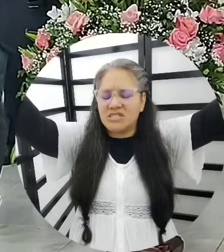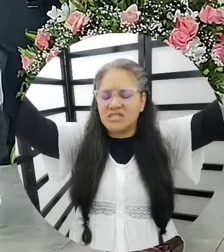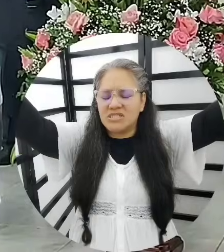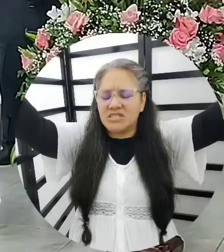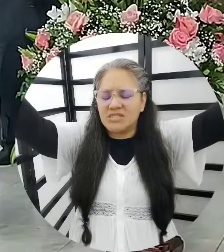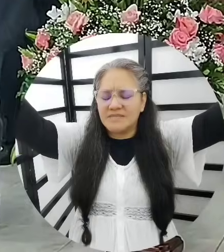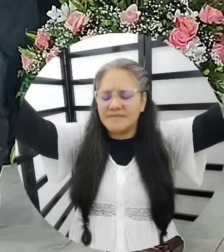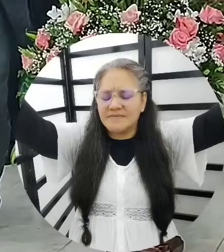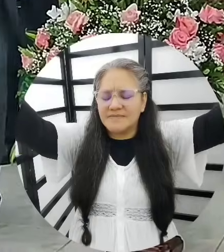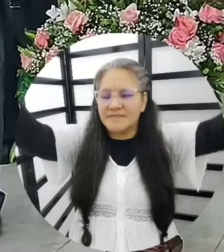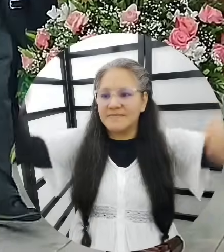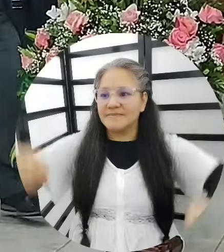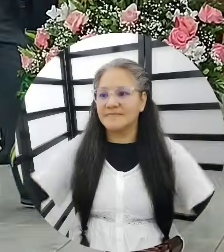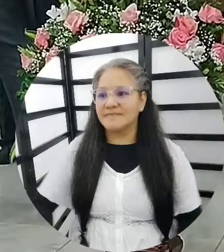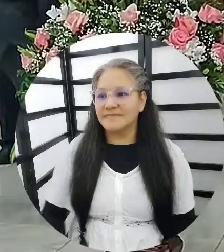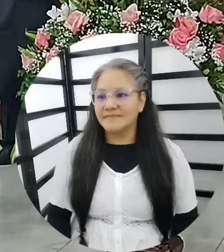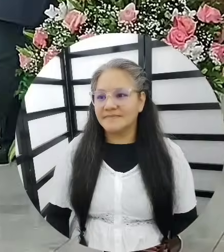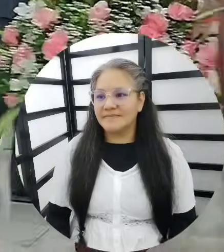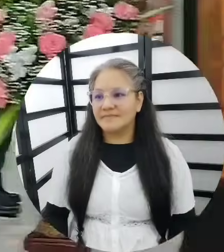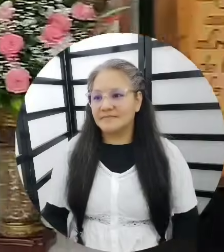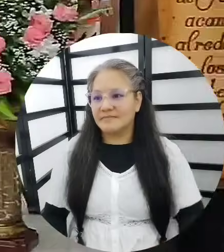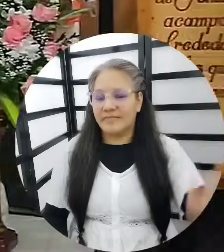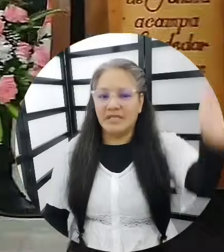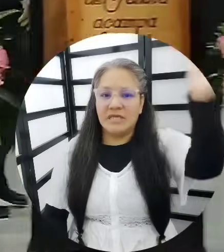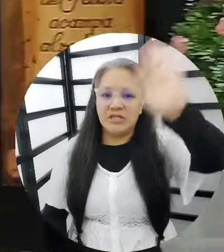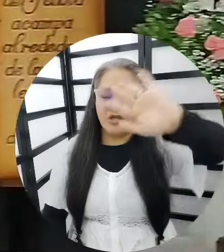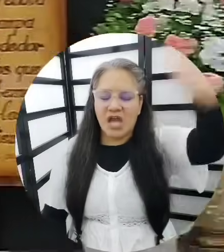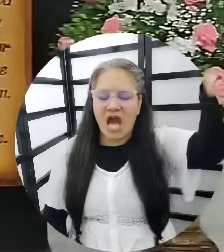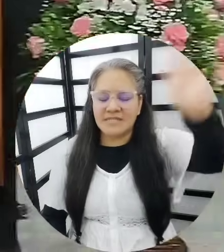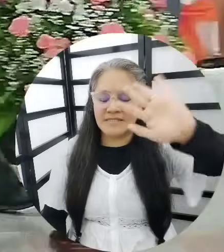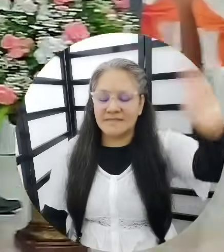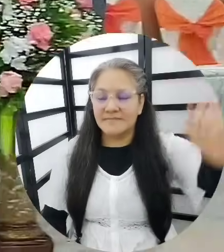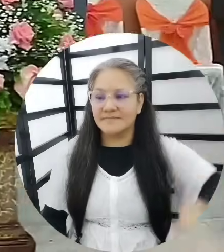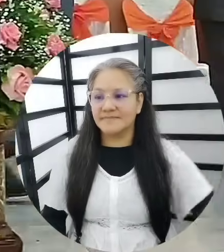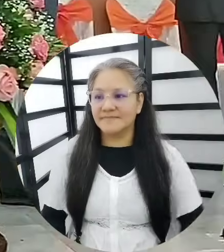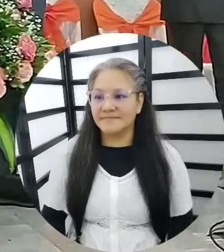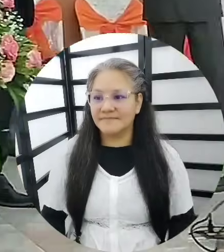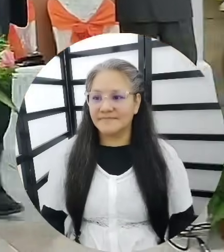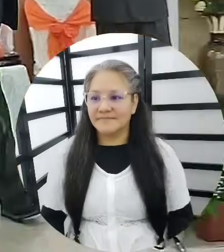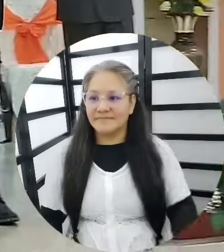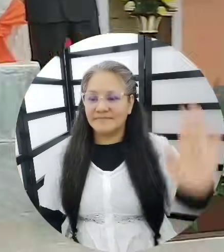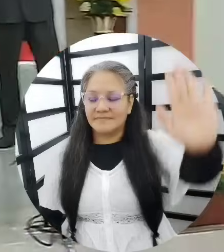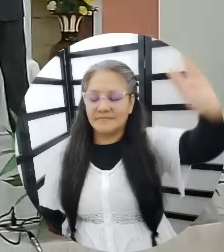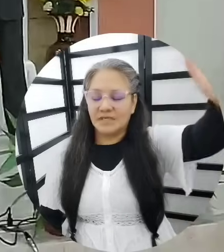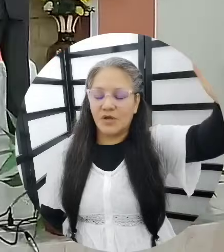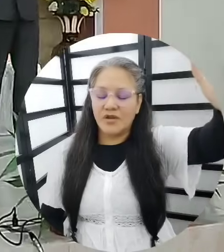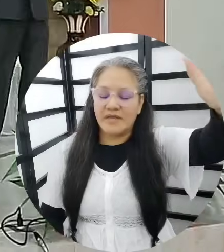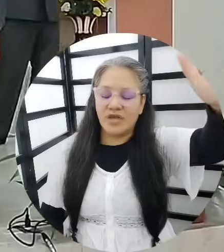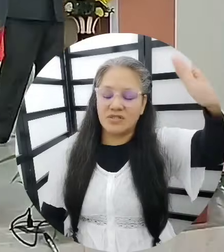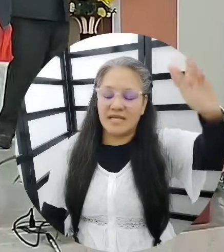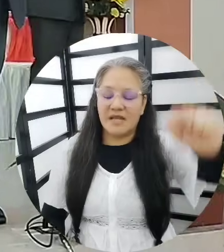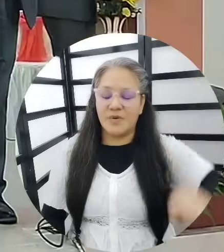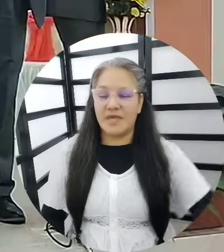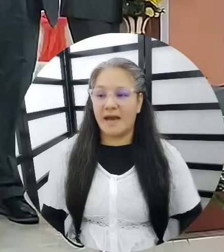de líderes, de ministros. ¿Cuántos alaban al Señor? ¡A su nombre!